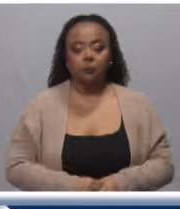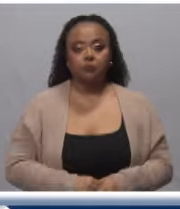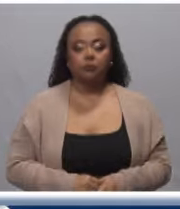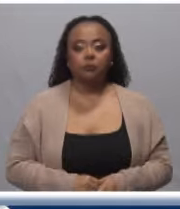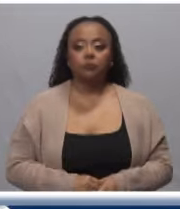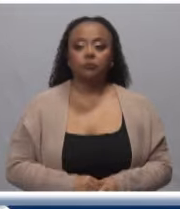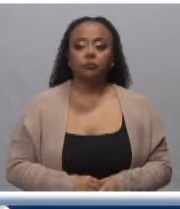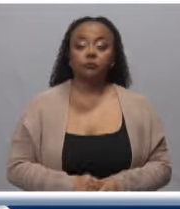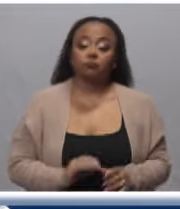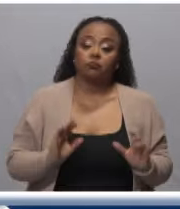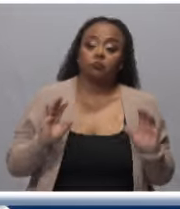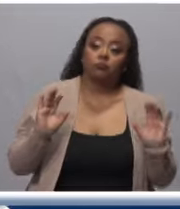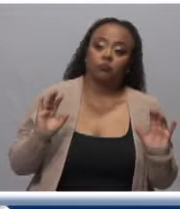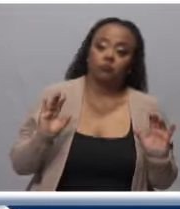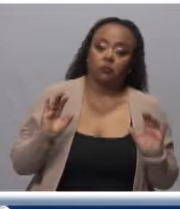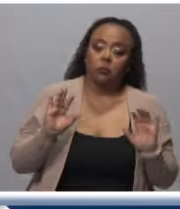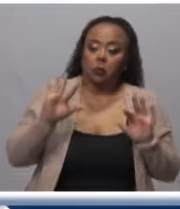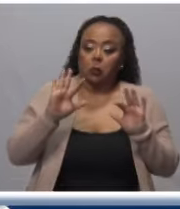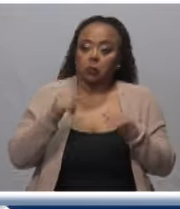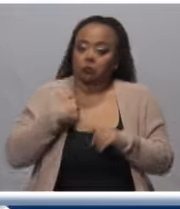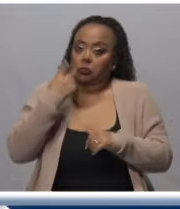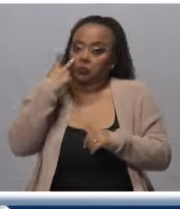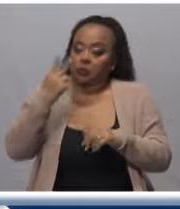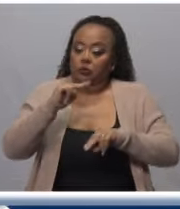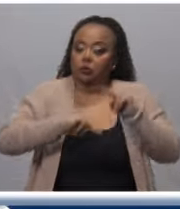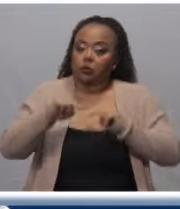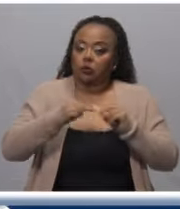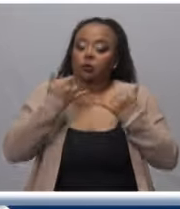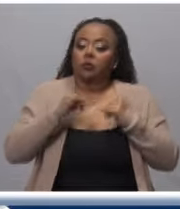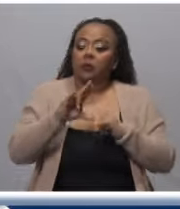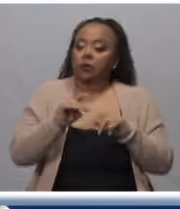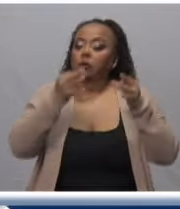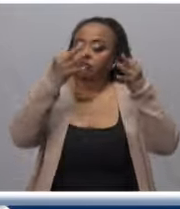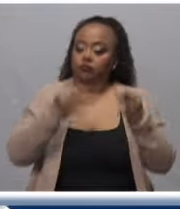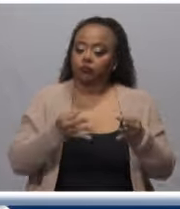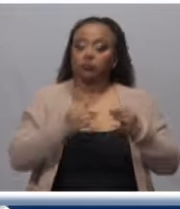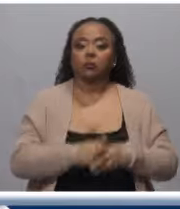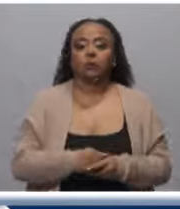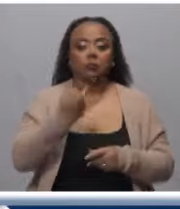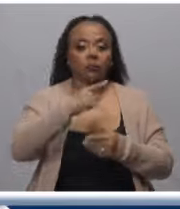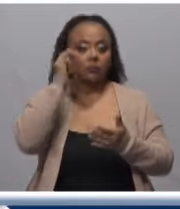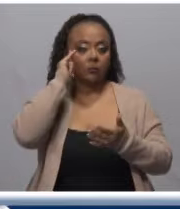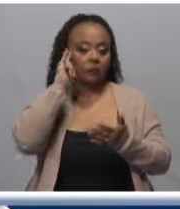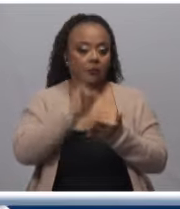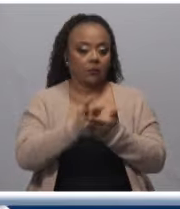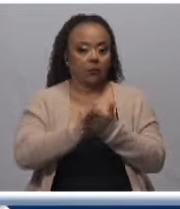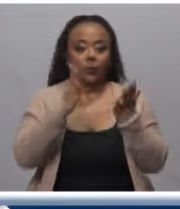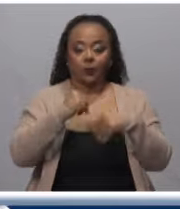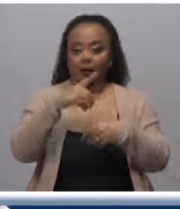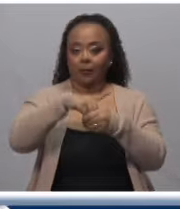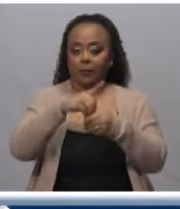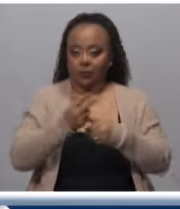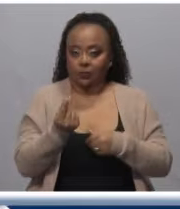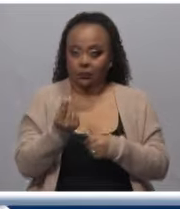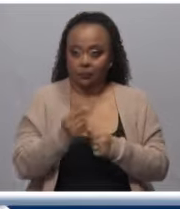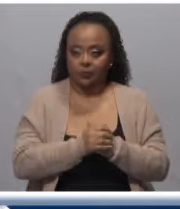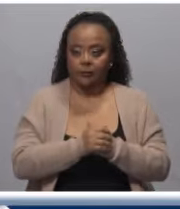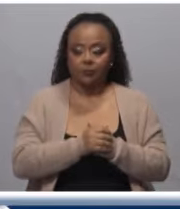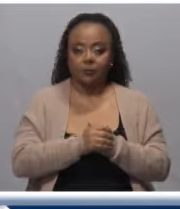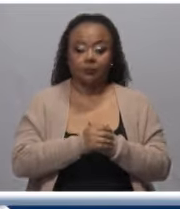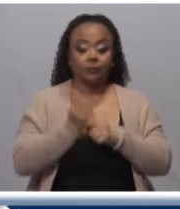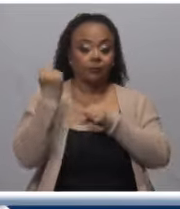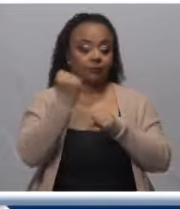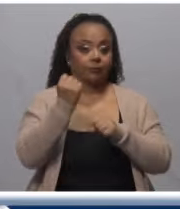fútbol a lo que yo veo la negociación todavía no está del todo finiquitada y por eso no hay depósito todavía de la cláusula la